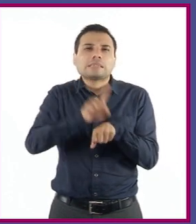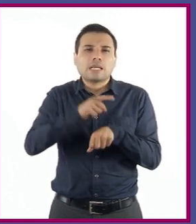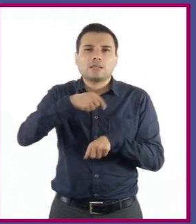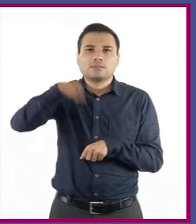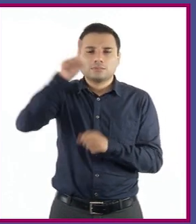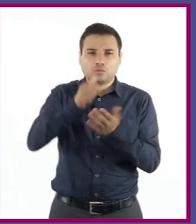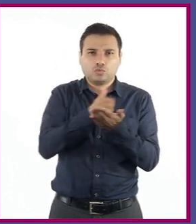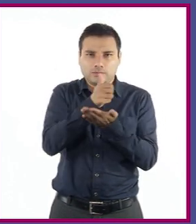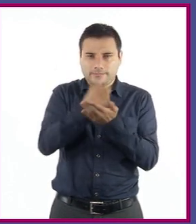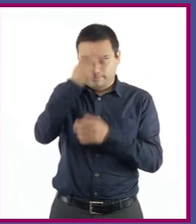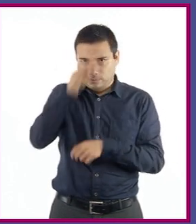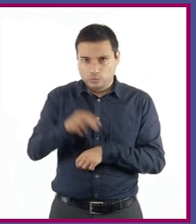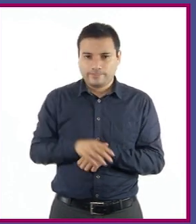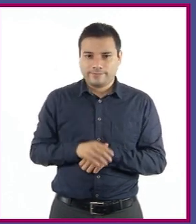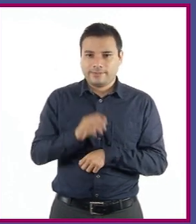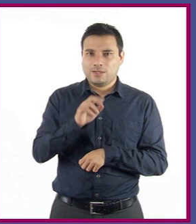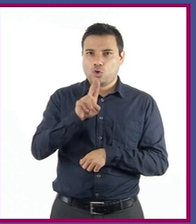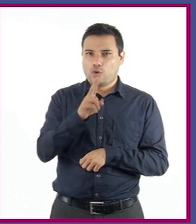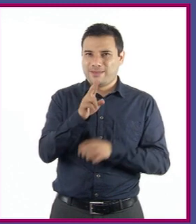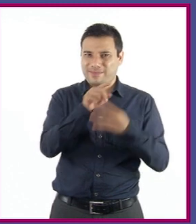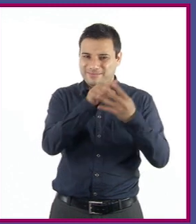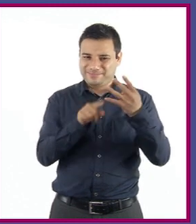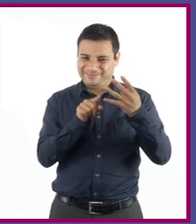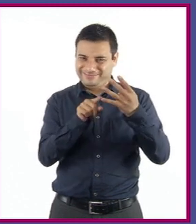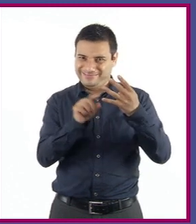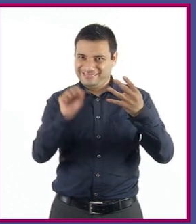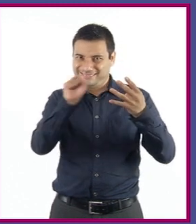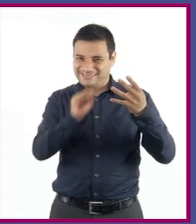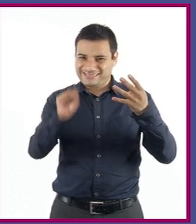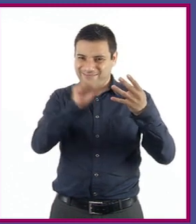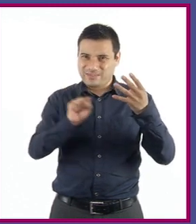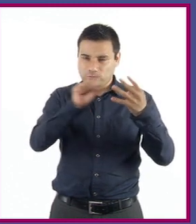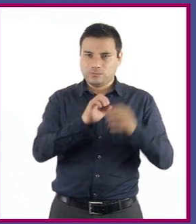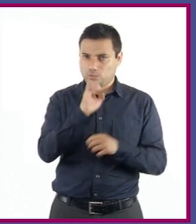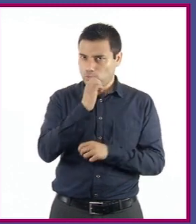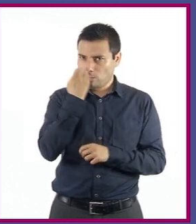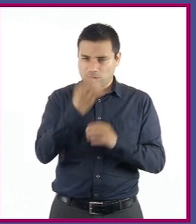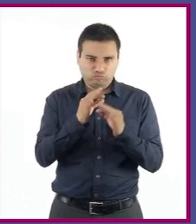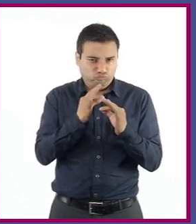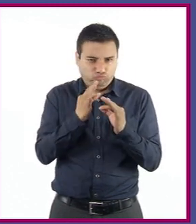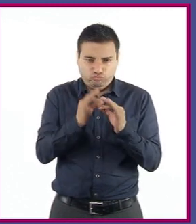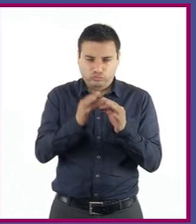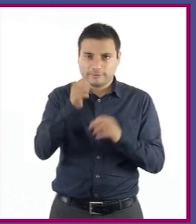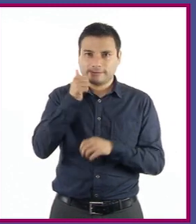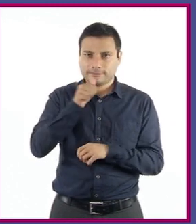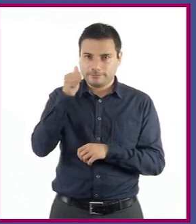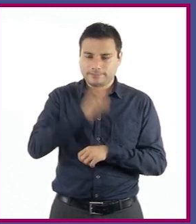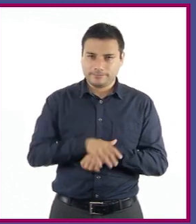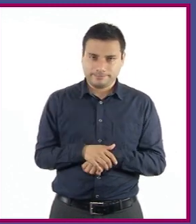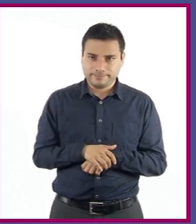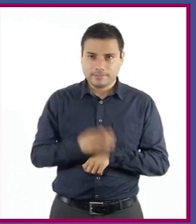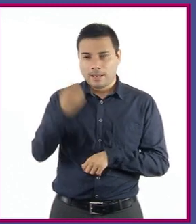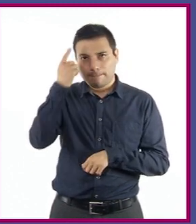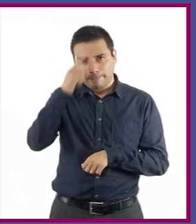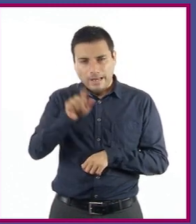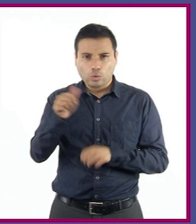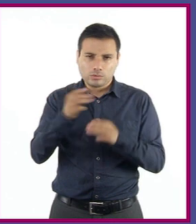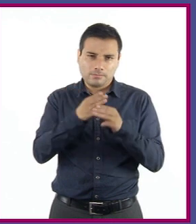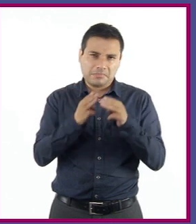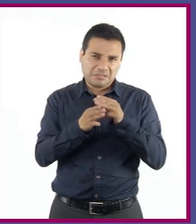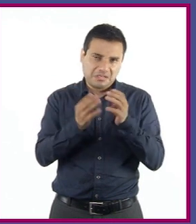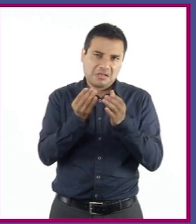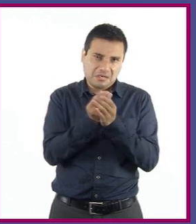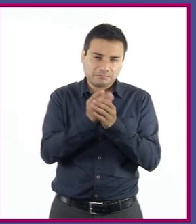el último sábado del mes de noviembre del año en curso, para no faltar a la escuela y no interferir en el desarrollo de las demás